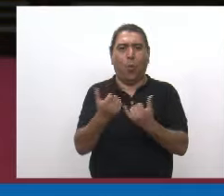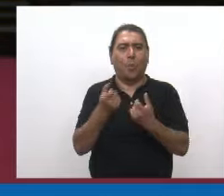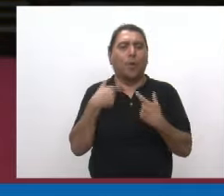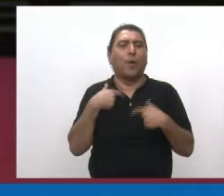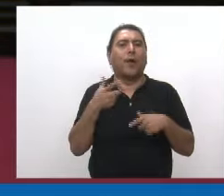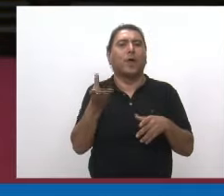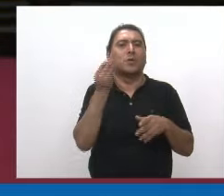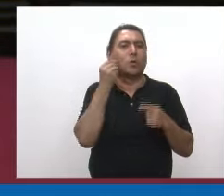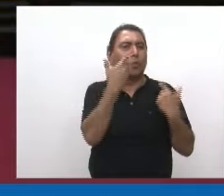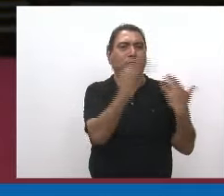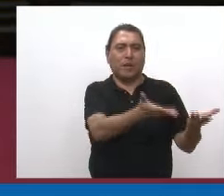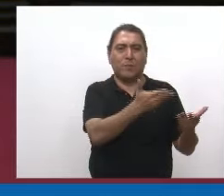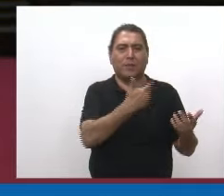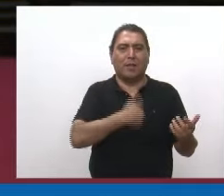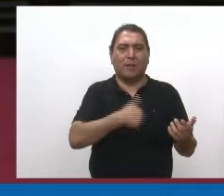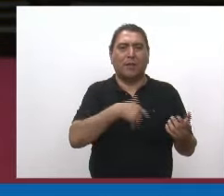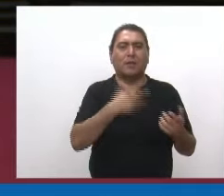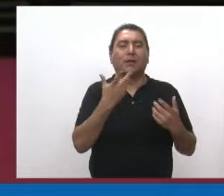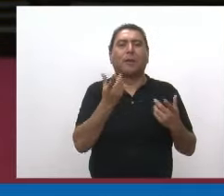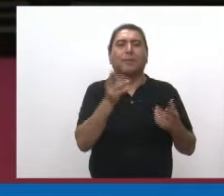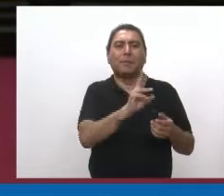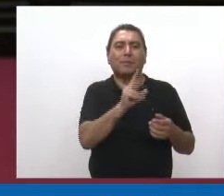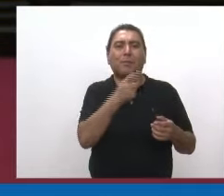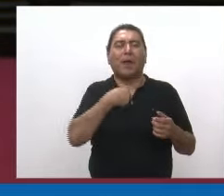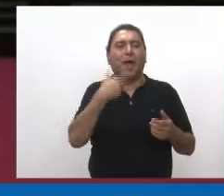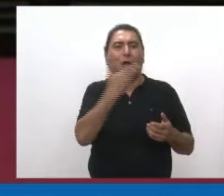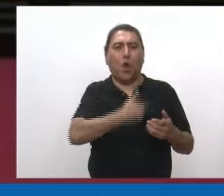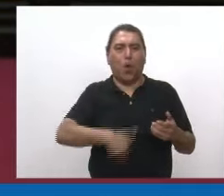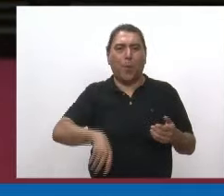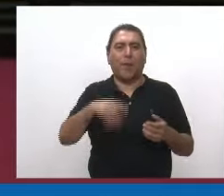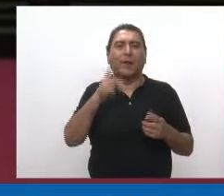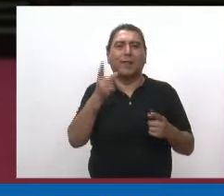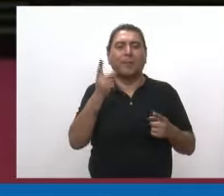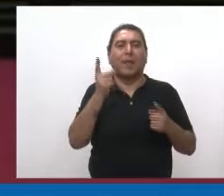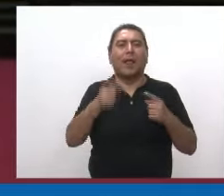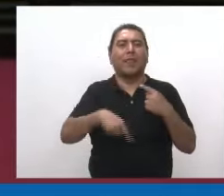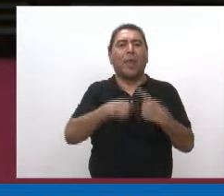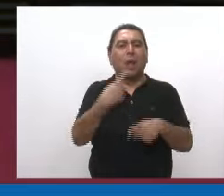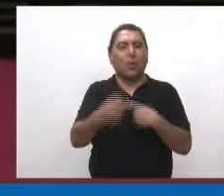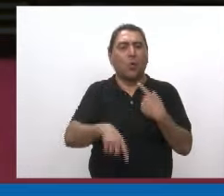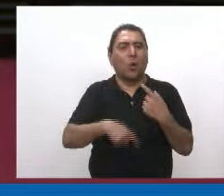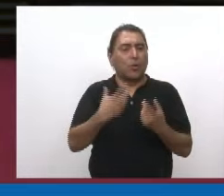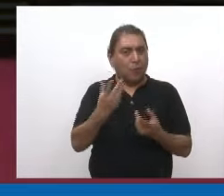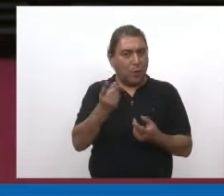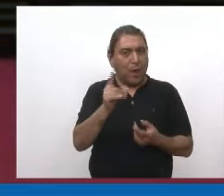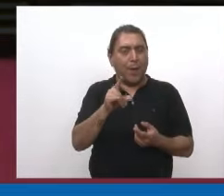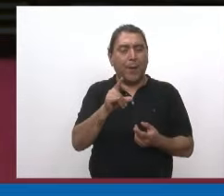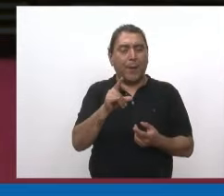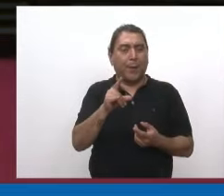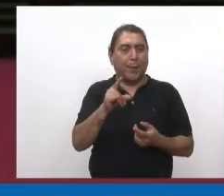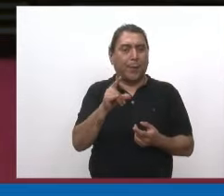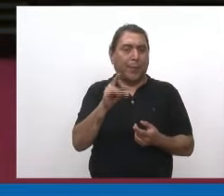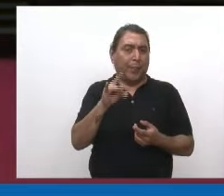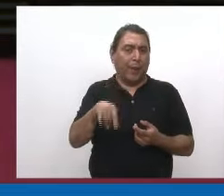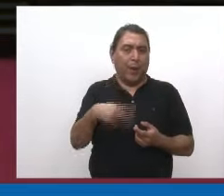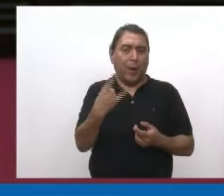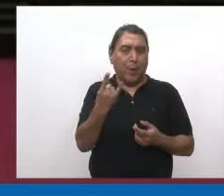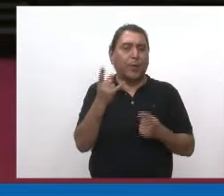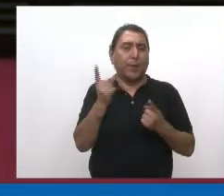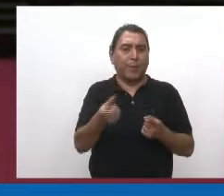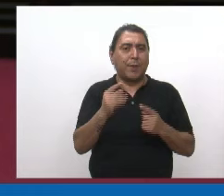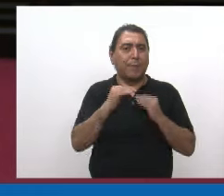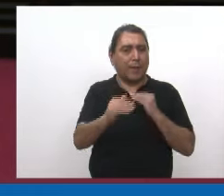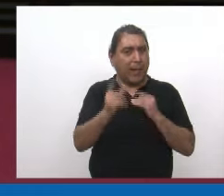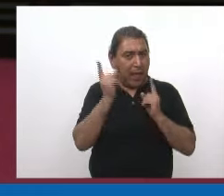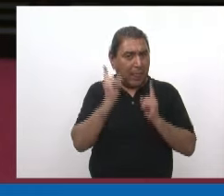gobernar. Llamo a todo este cuerpo a que hoy el DNU siga vigente. Y llamo a todo este cuerpo a